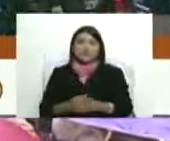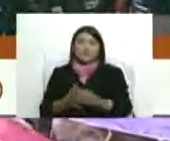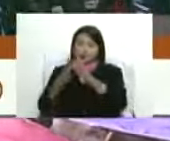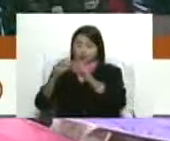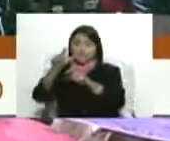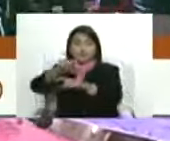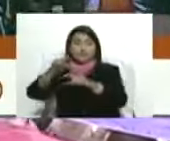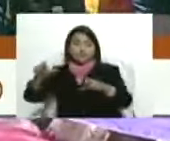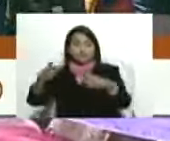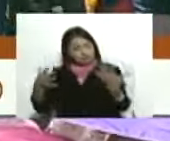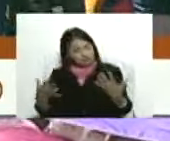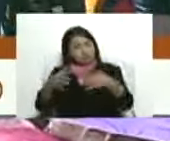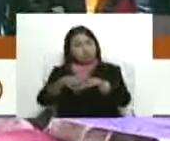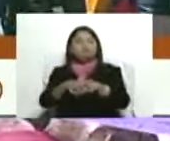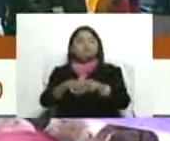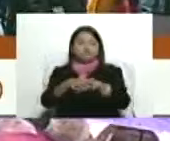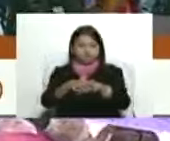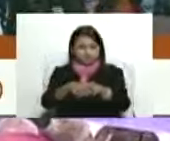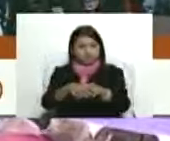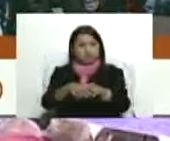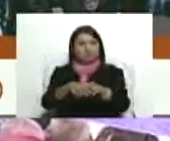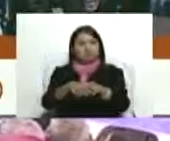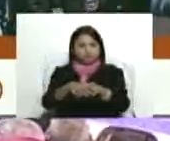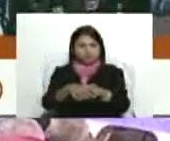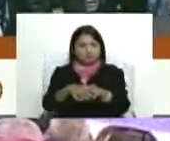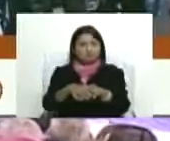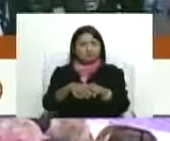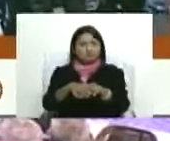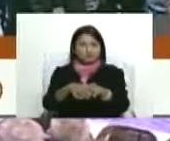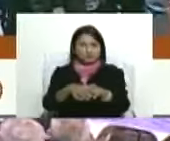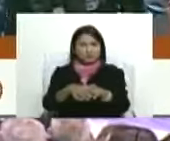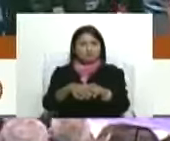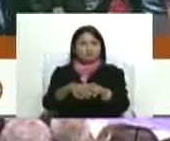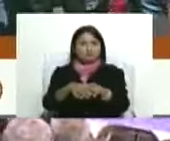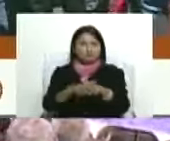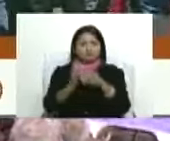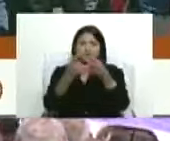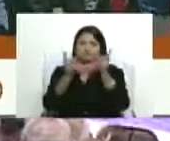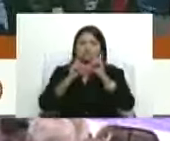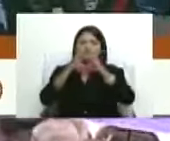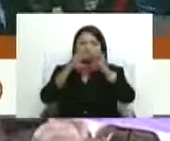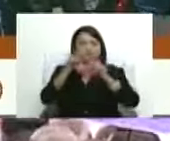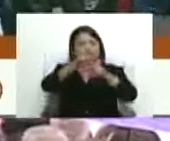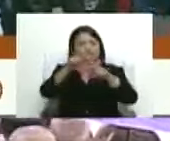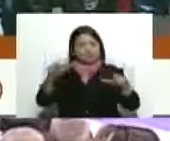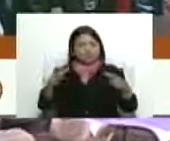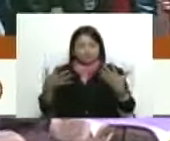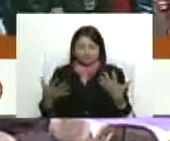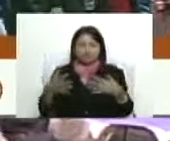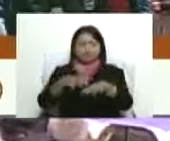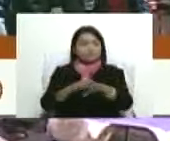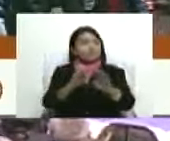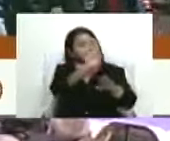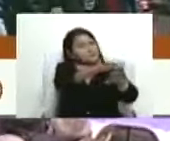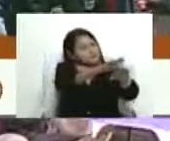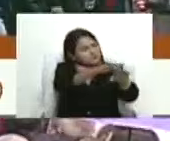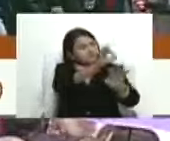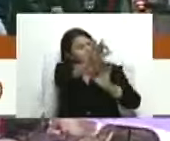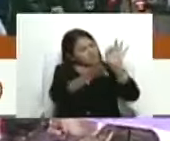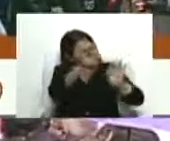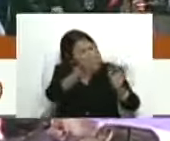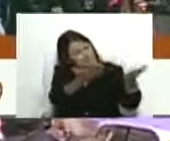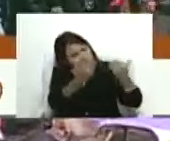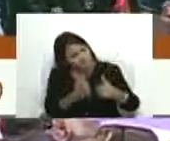que pueda ser incluido agros todas y todos necesite